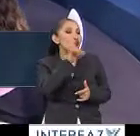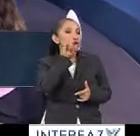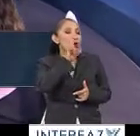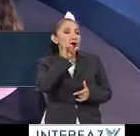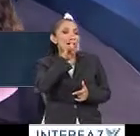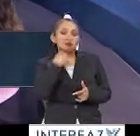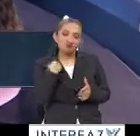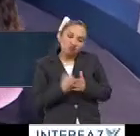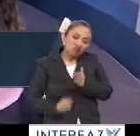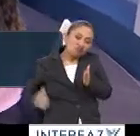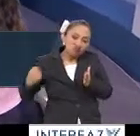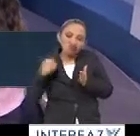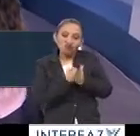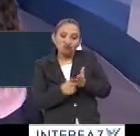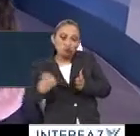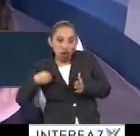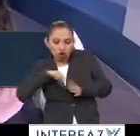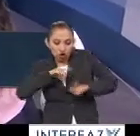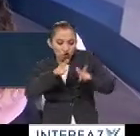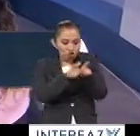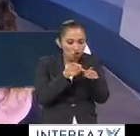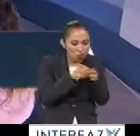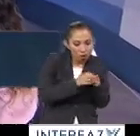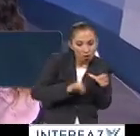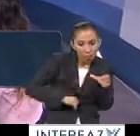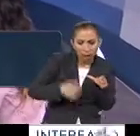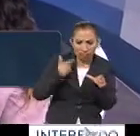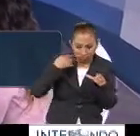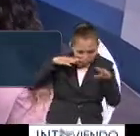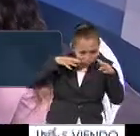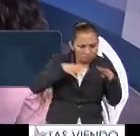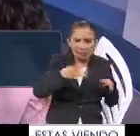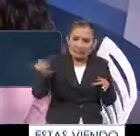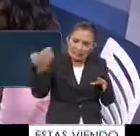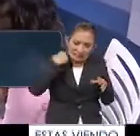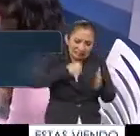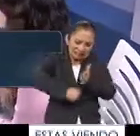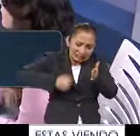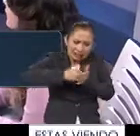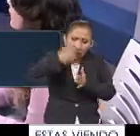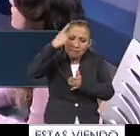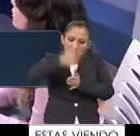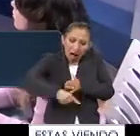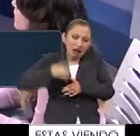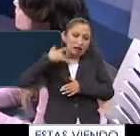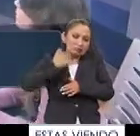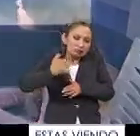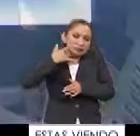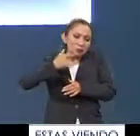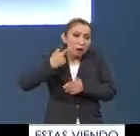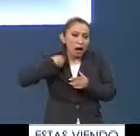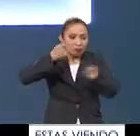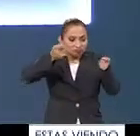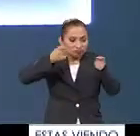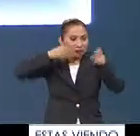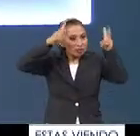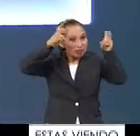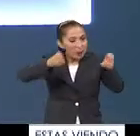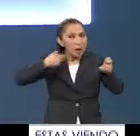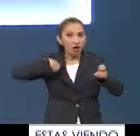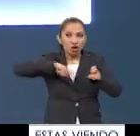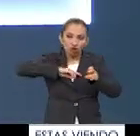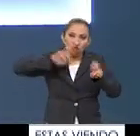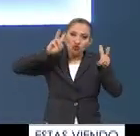hemos sido quienes hemos formado un grupo de interés que hemos ido luchando para poder ponernos los temas que nos